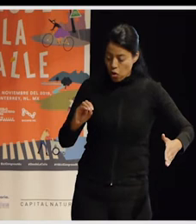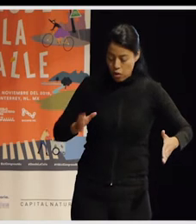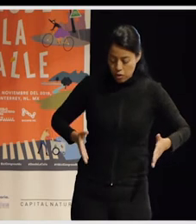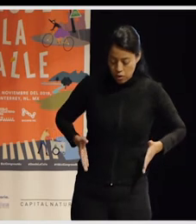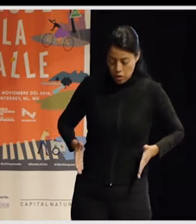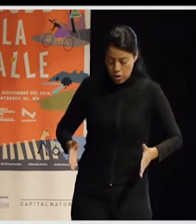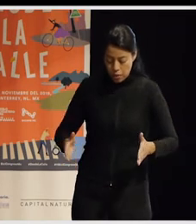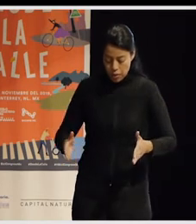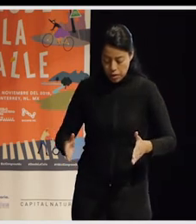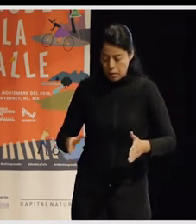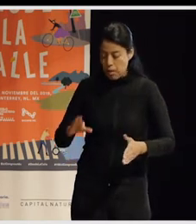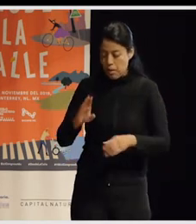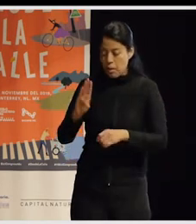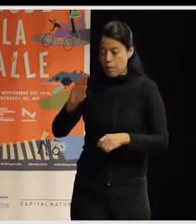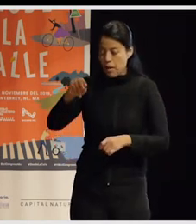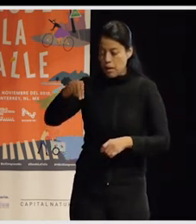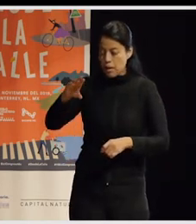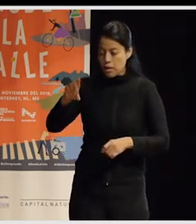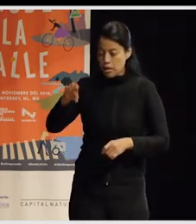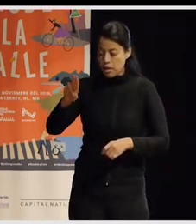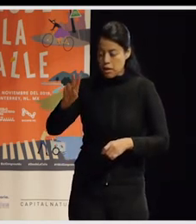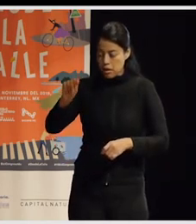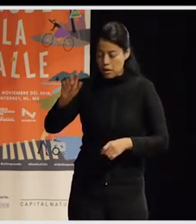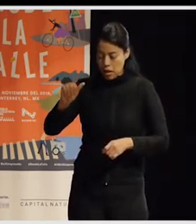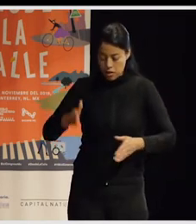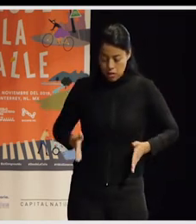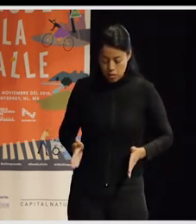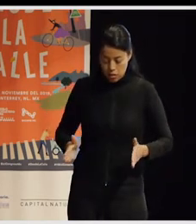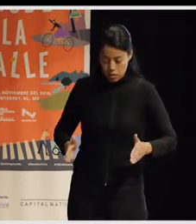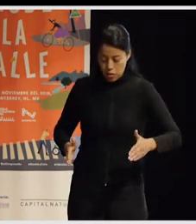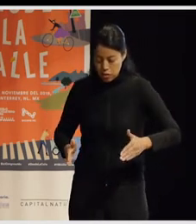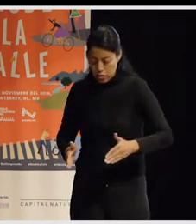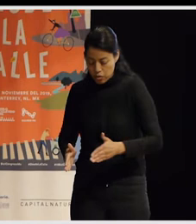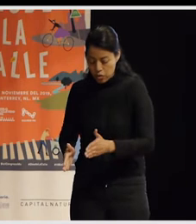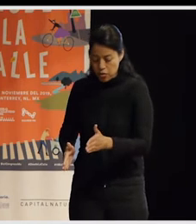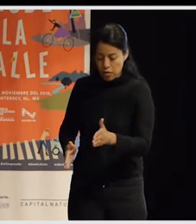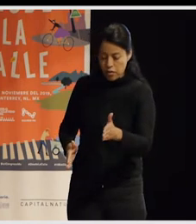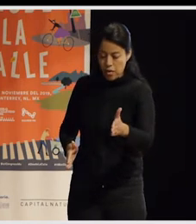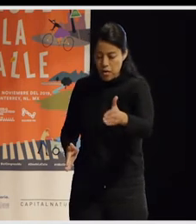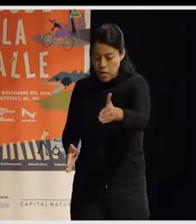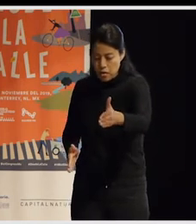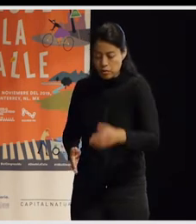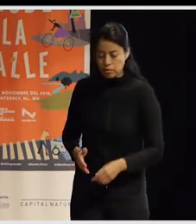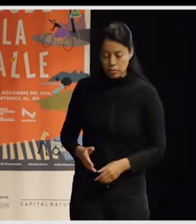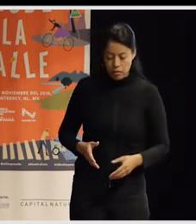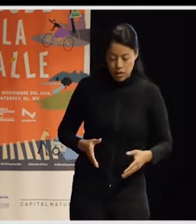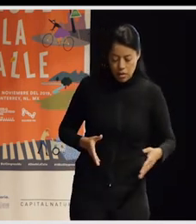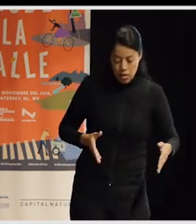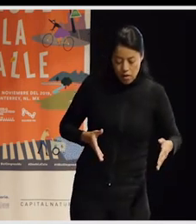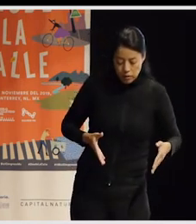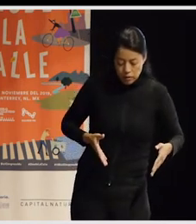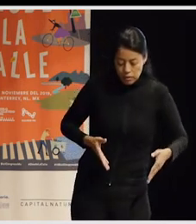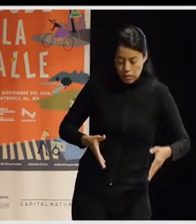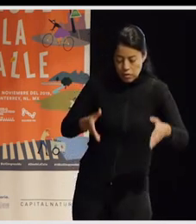en las intersecciones también para el espacio ciclista e hicimos la reducción del ancho de carriles para los